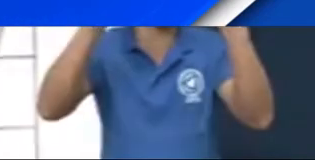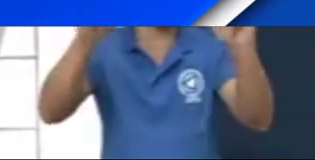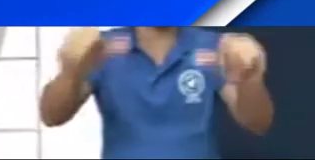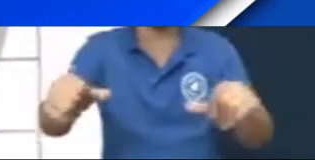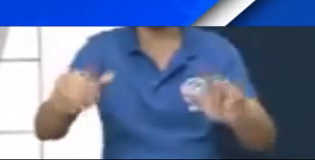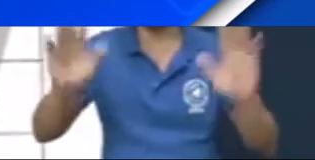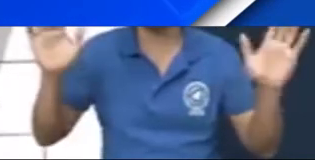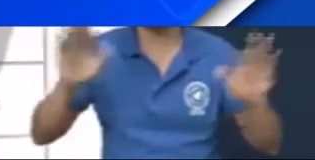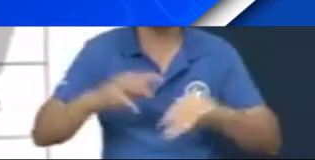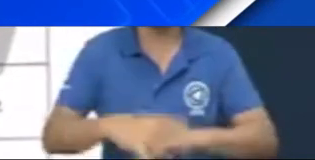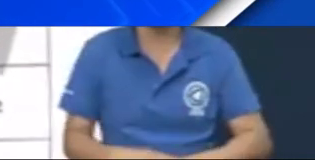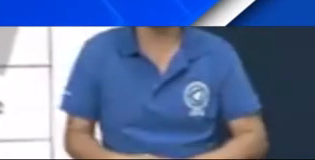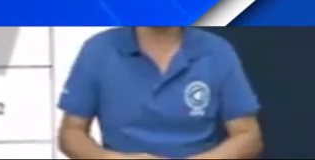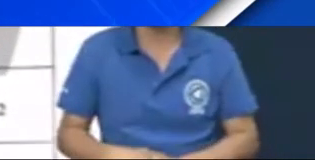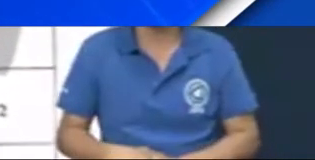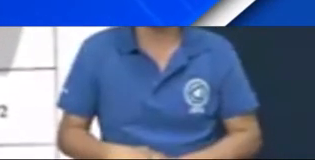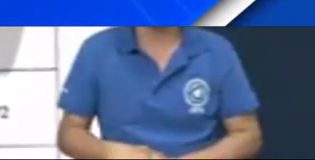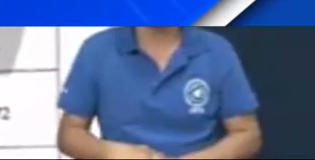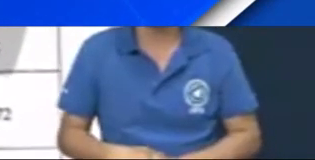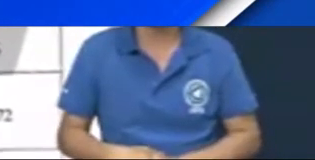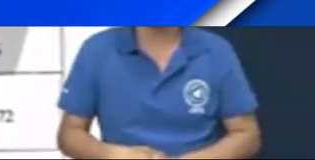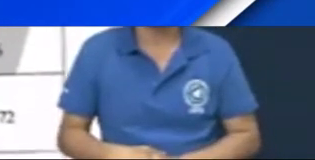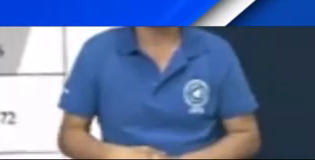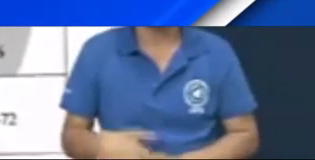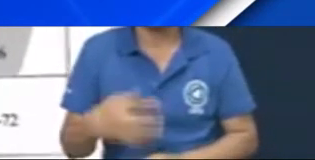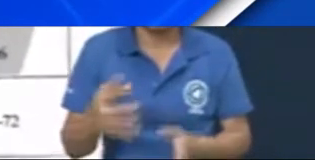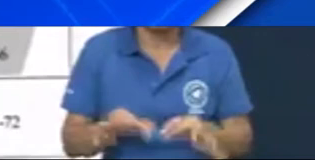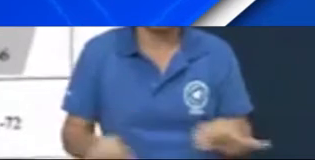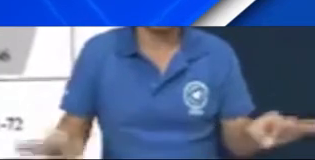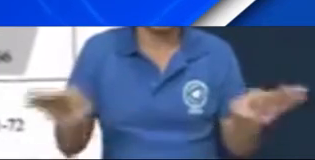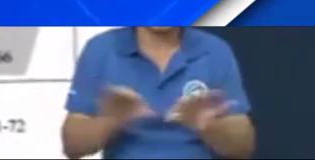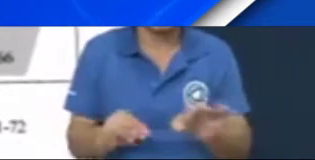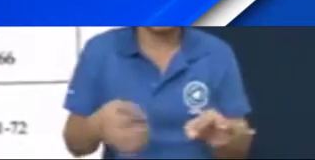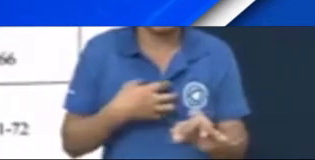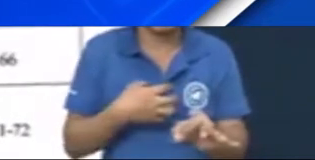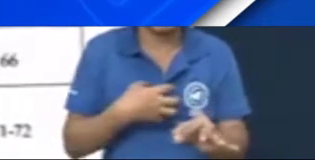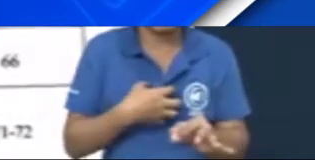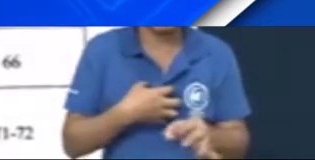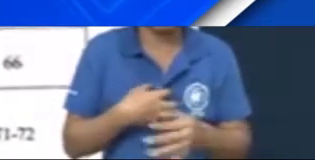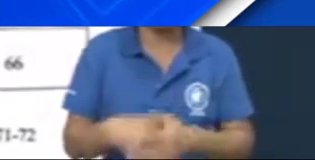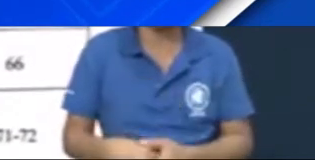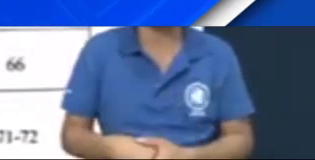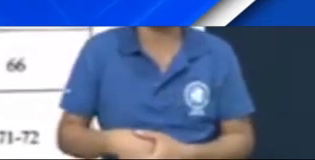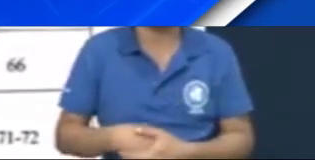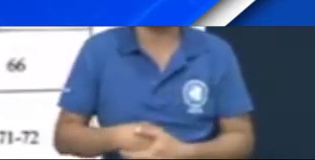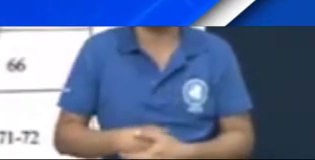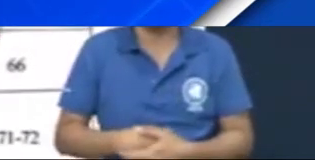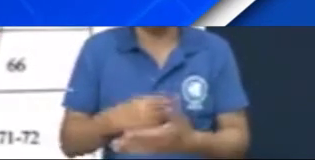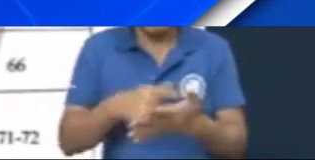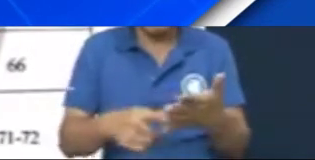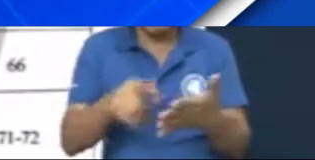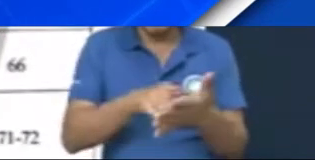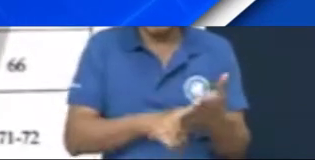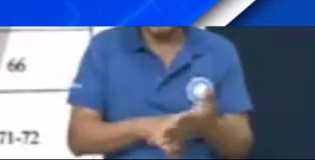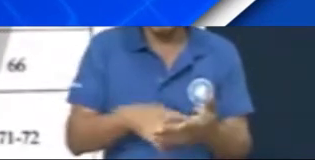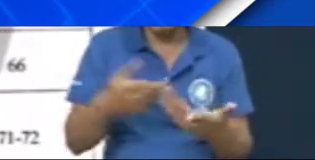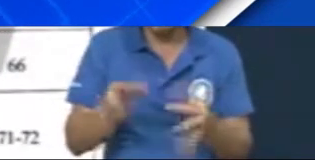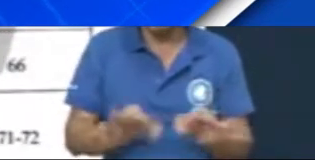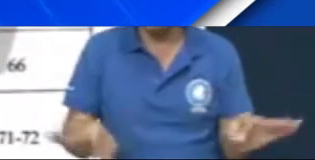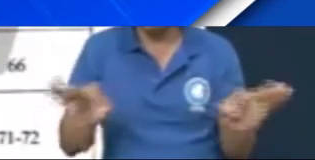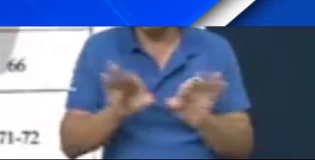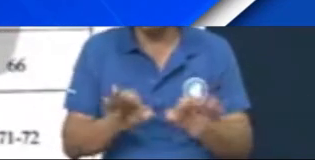es permanente y como es una parte sustancial dentro del proceso electoral, es por ello que